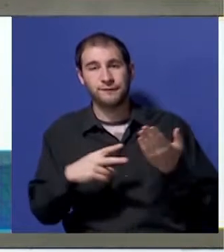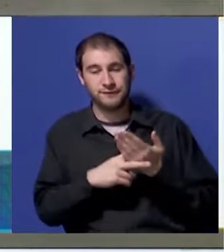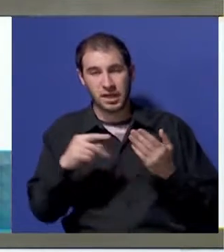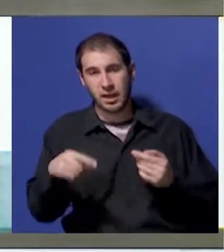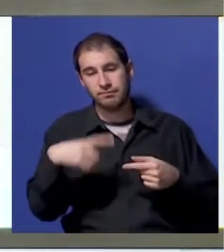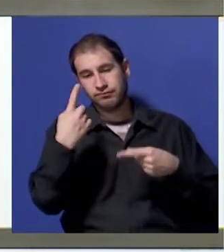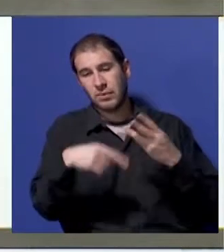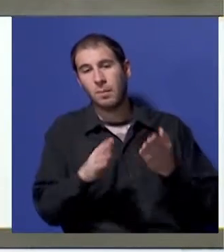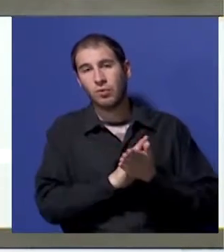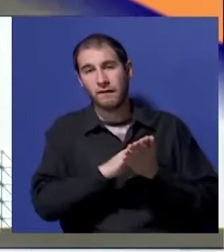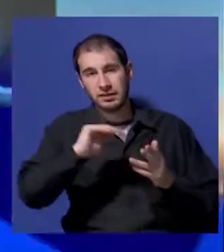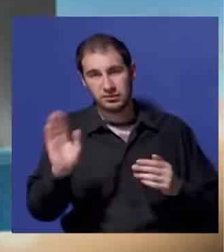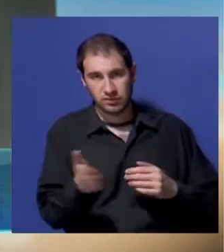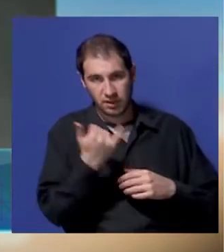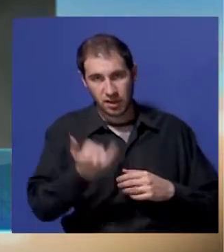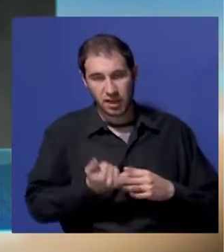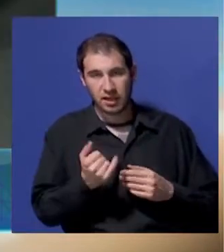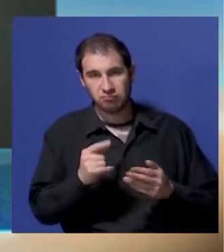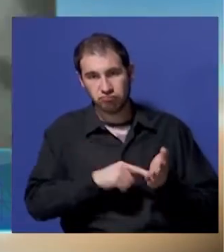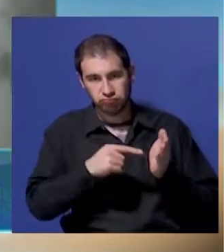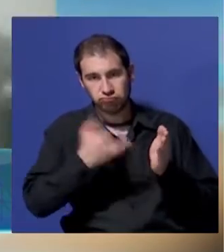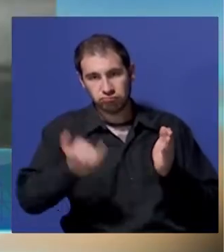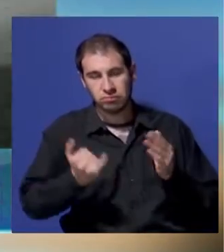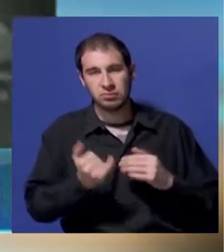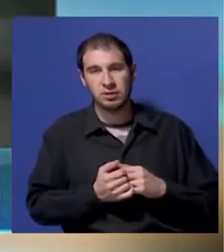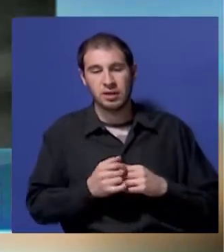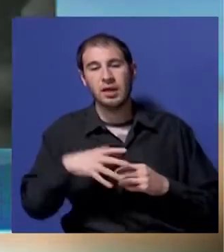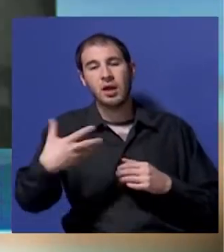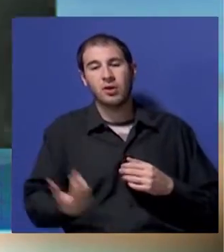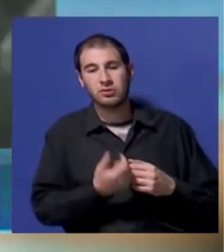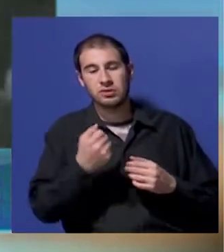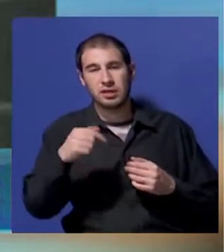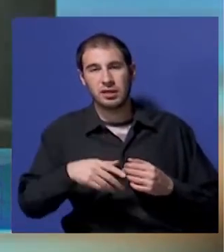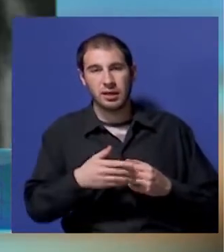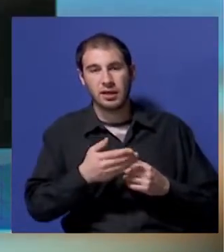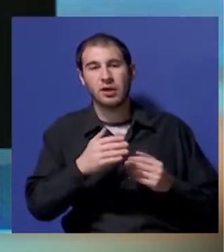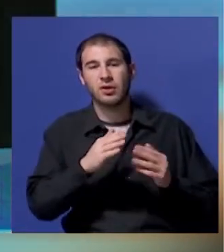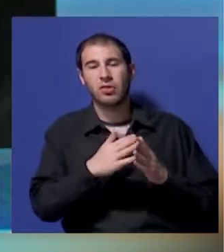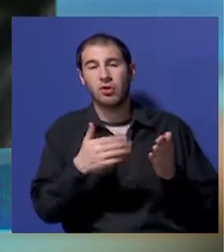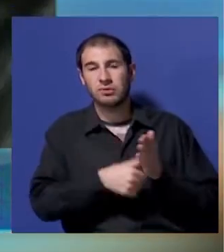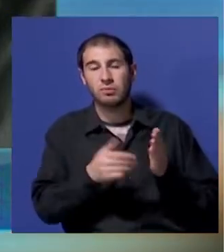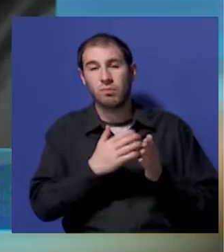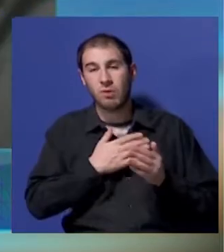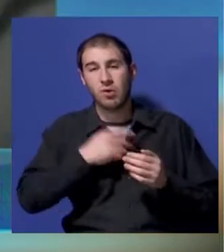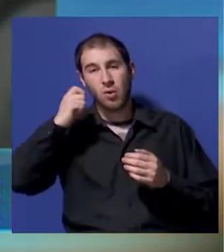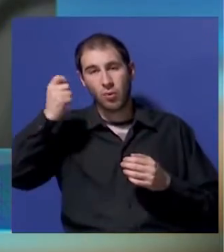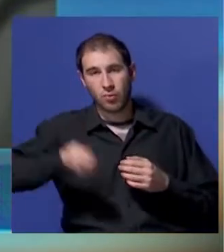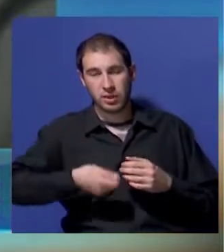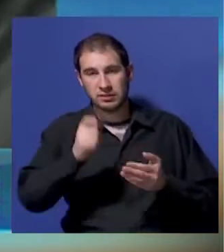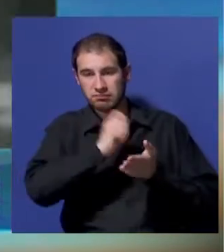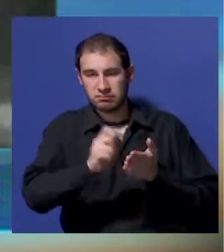toda la prueba que hay, que es contundente, extraída a partir de los propios documentos que los magistrados dejaban